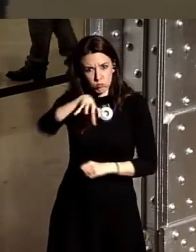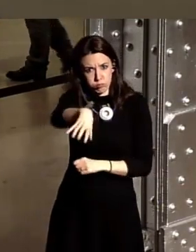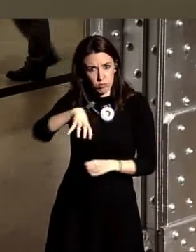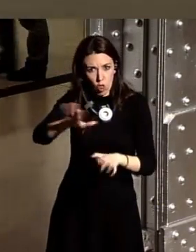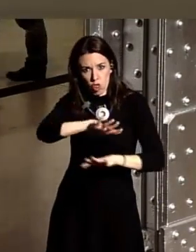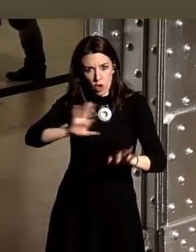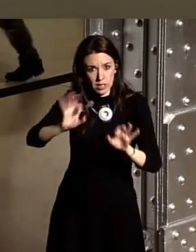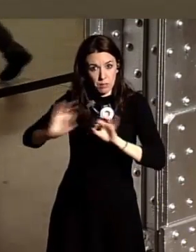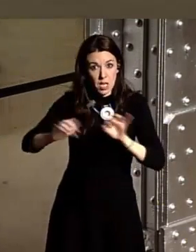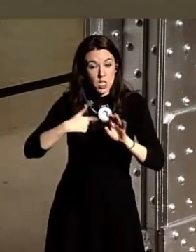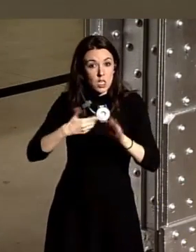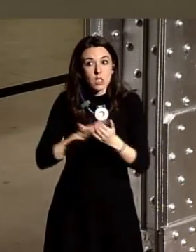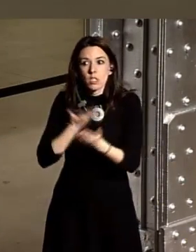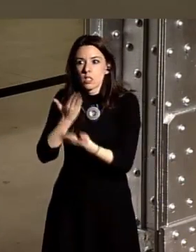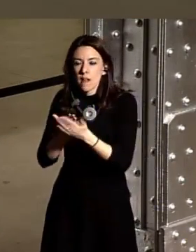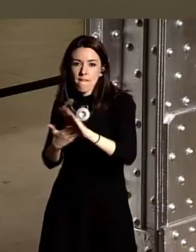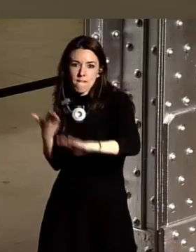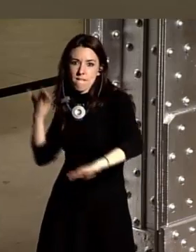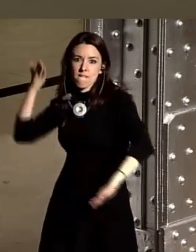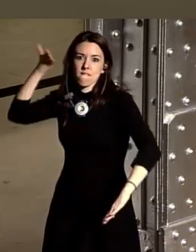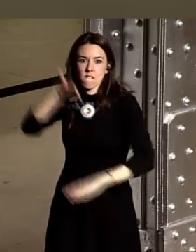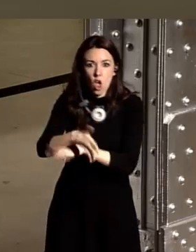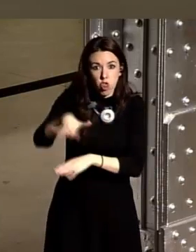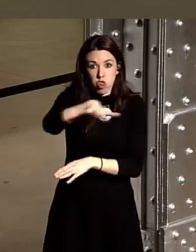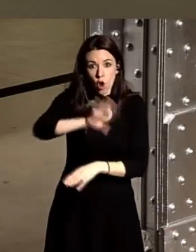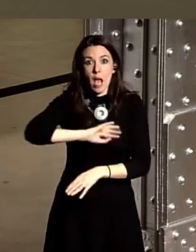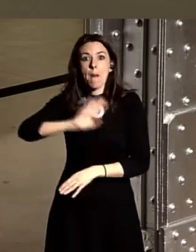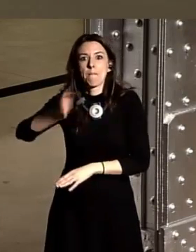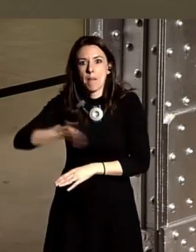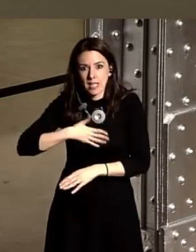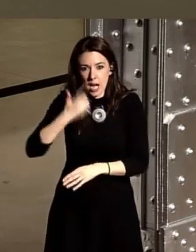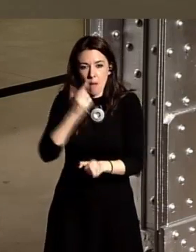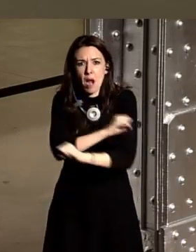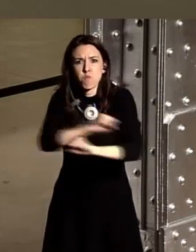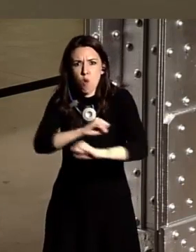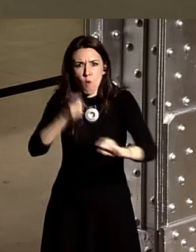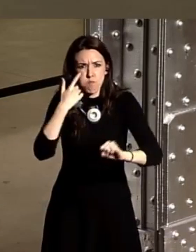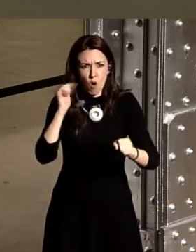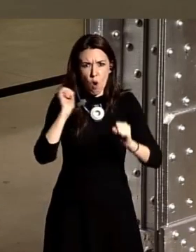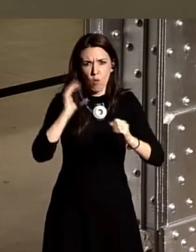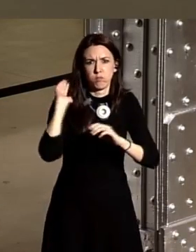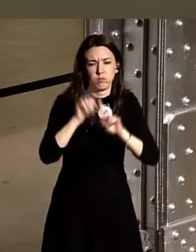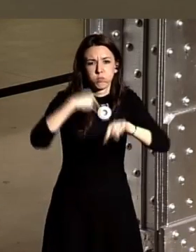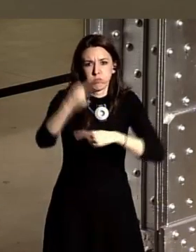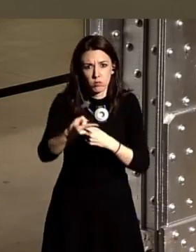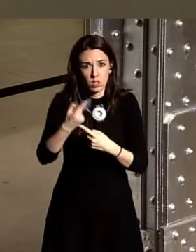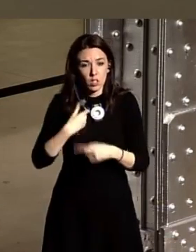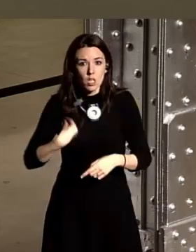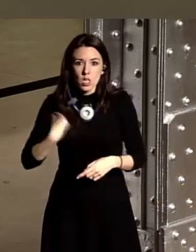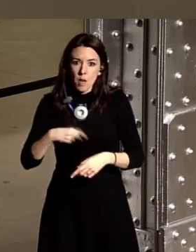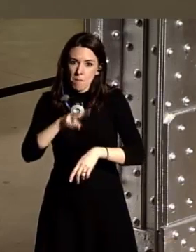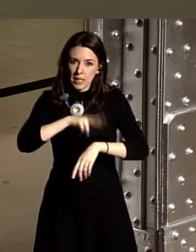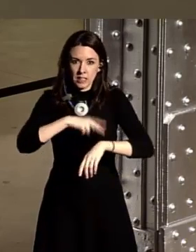Entonces pedimos ir a tal lugar el día siguiente para ver el daño. Y el comandante era